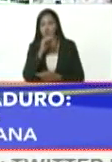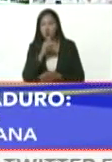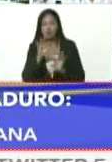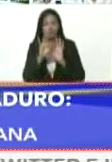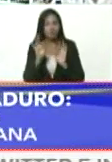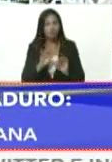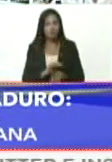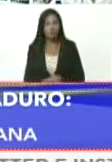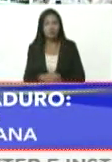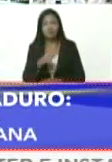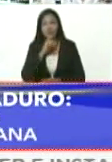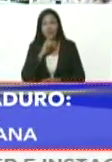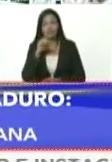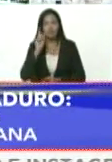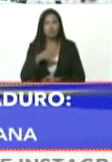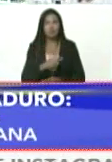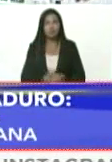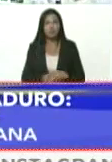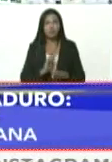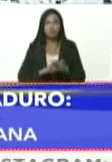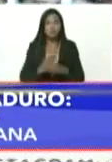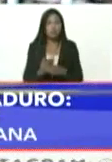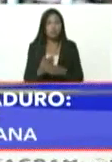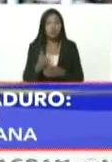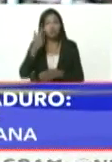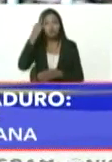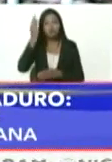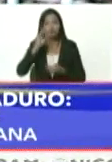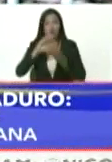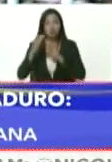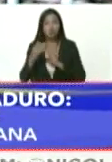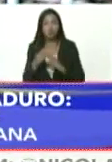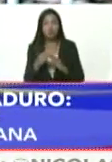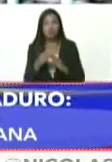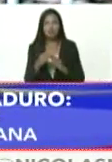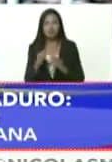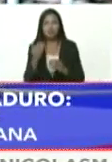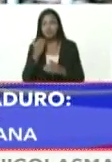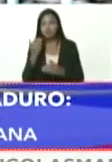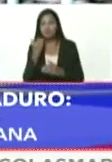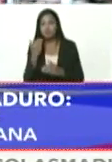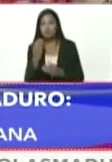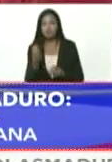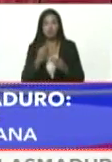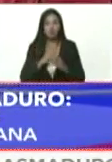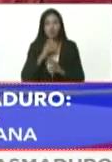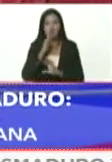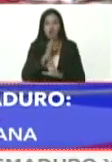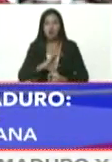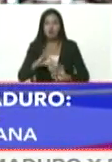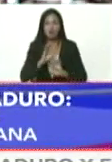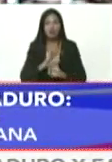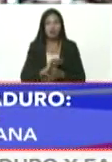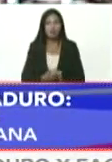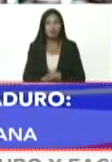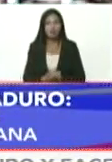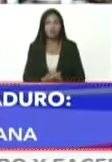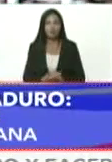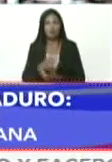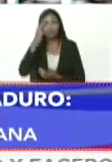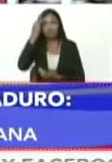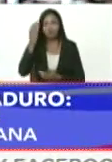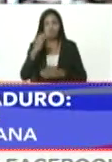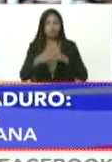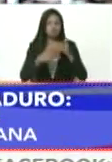hay dificultades. Porque el consejo comunal vecino no está consolidado, porque el consejo comunal de no sé dónde va poco a